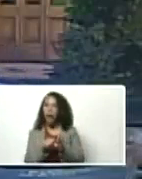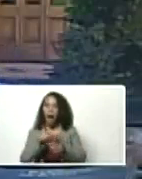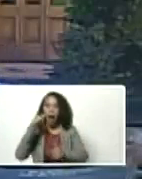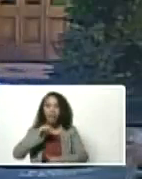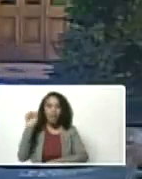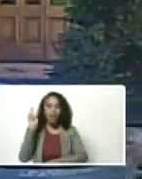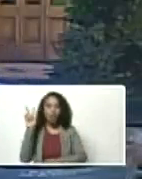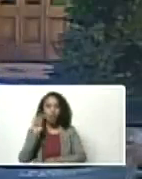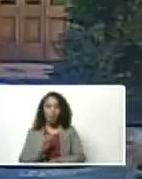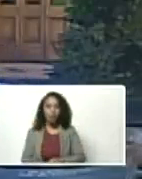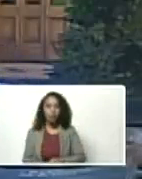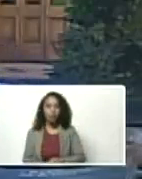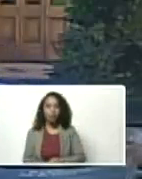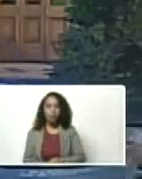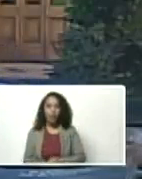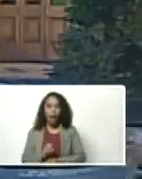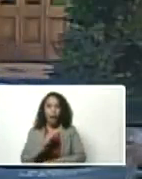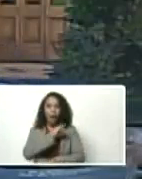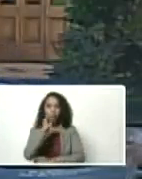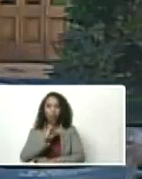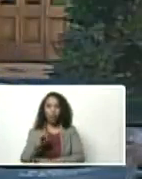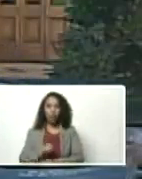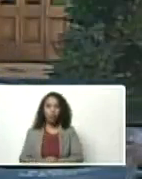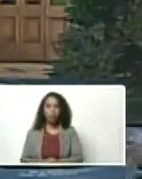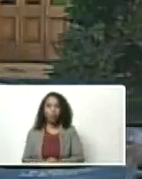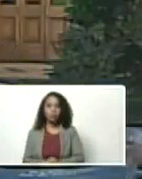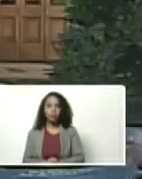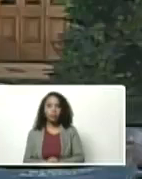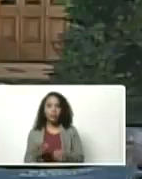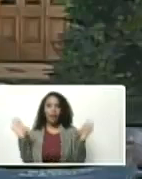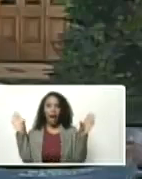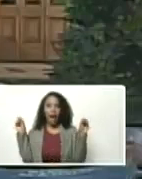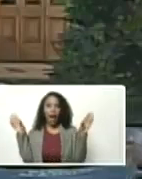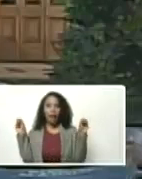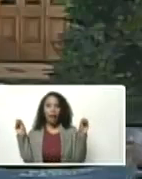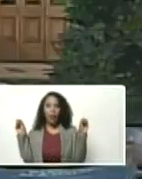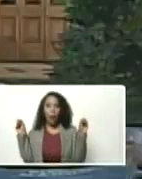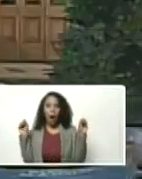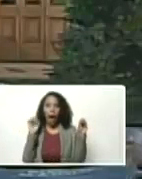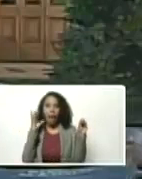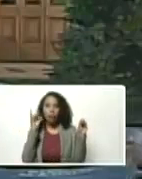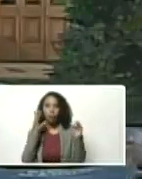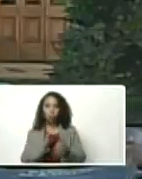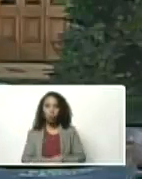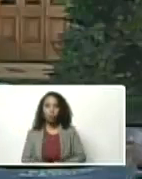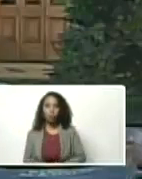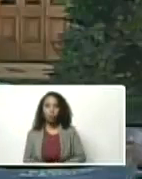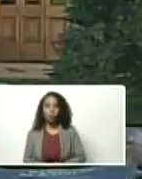Venezuela, en el Zulia. Cangrejo azul.